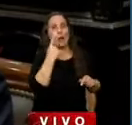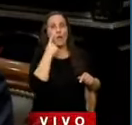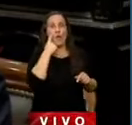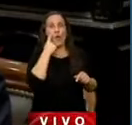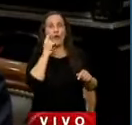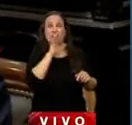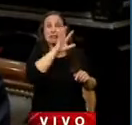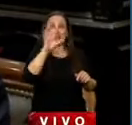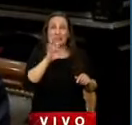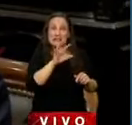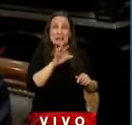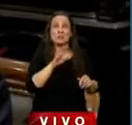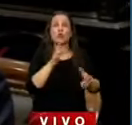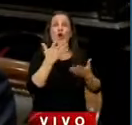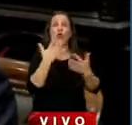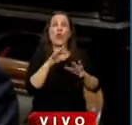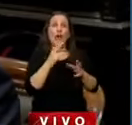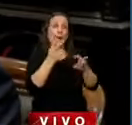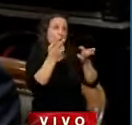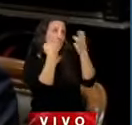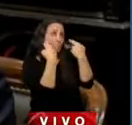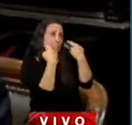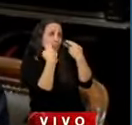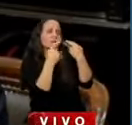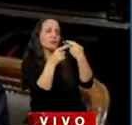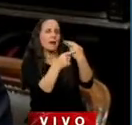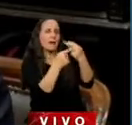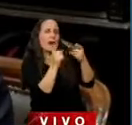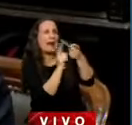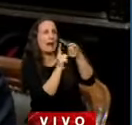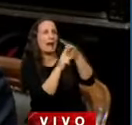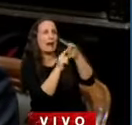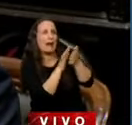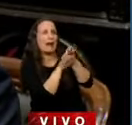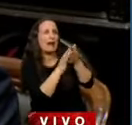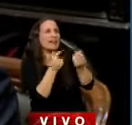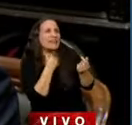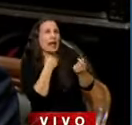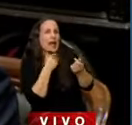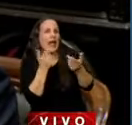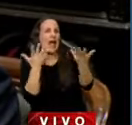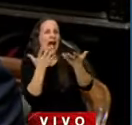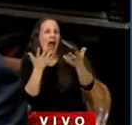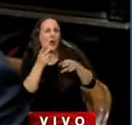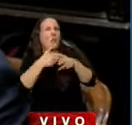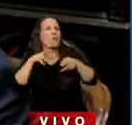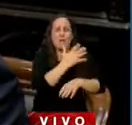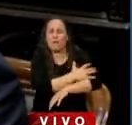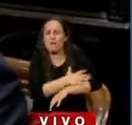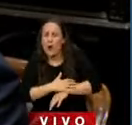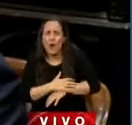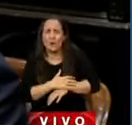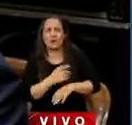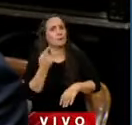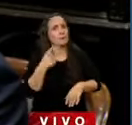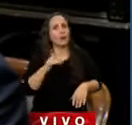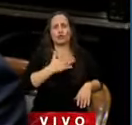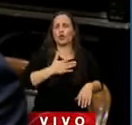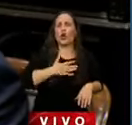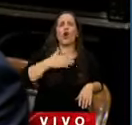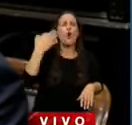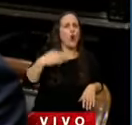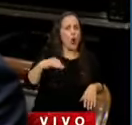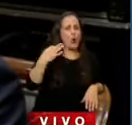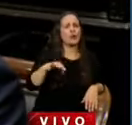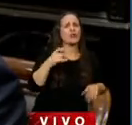van a tener que arrodillarse ante el gobernador para poder arreglar el banco de una plaza o cambiar una lamparita. Tengo la obligación